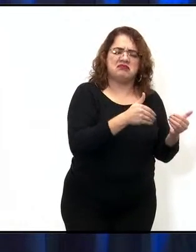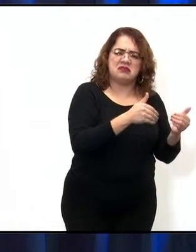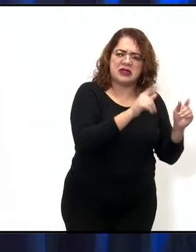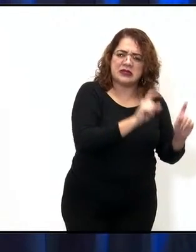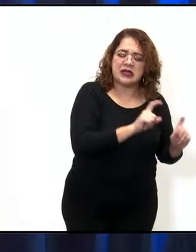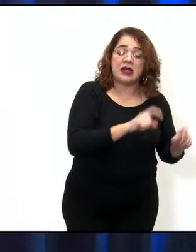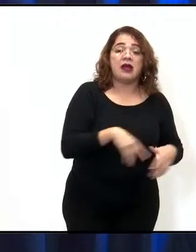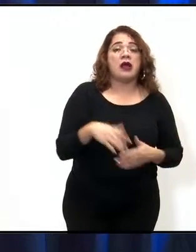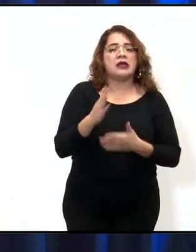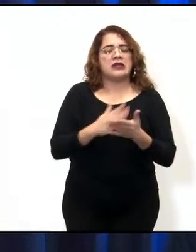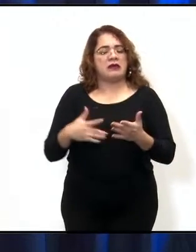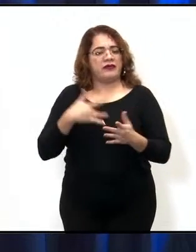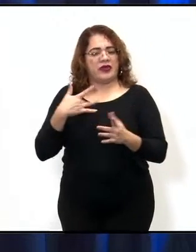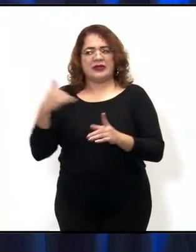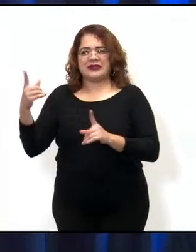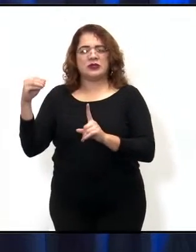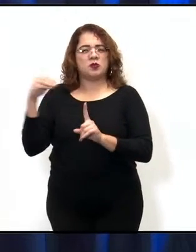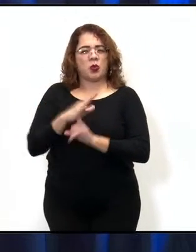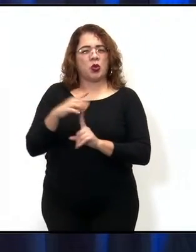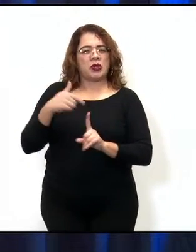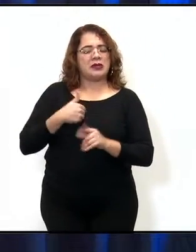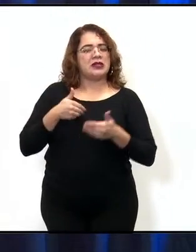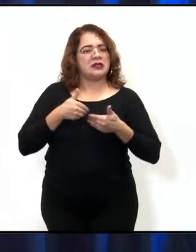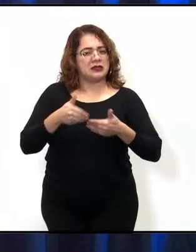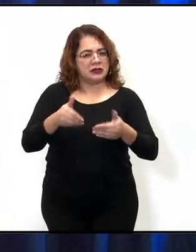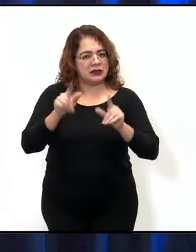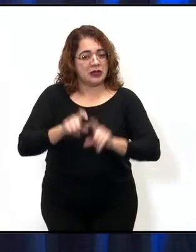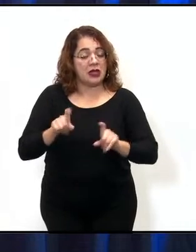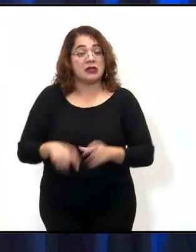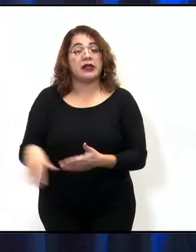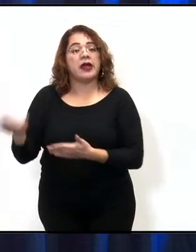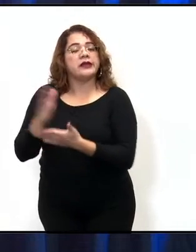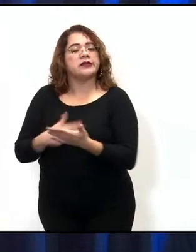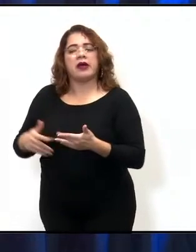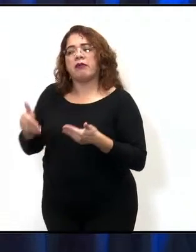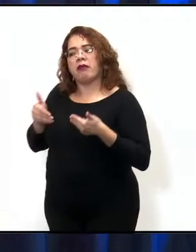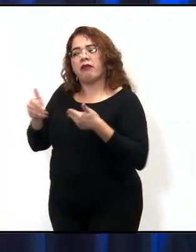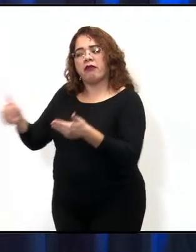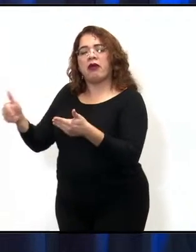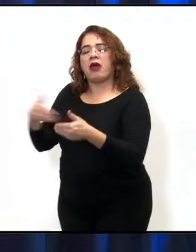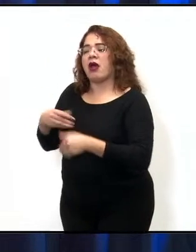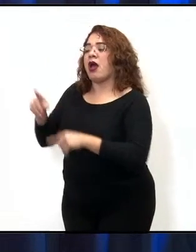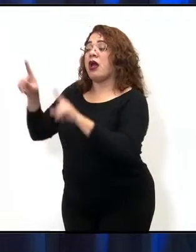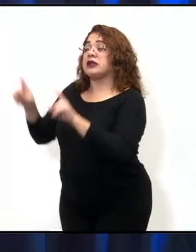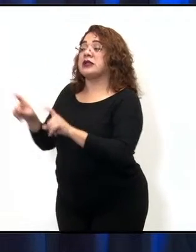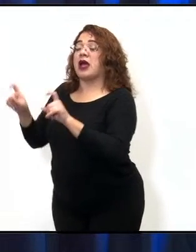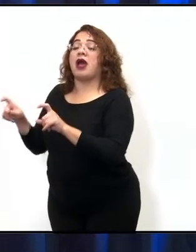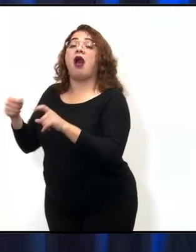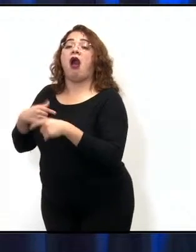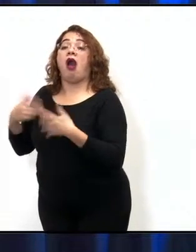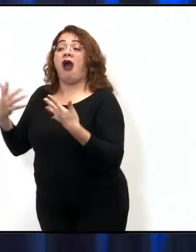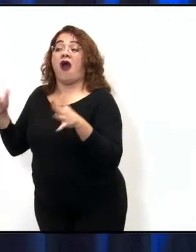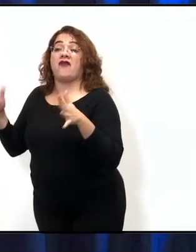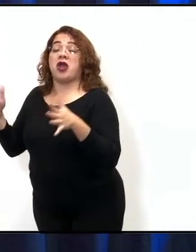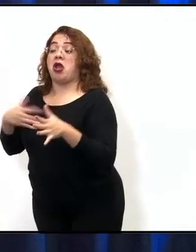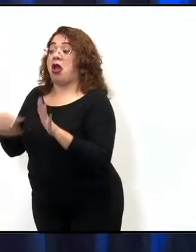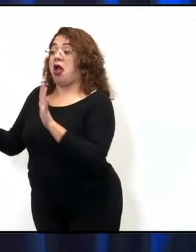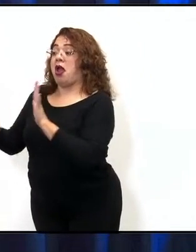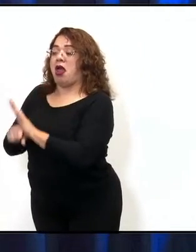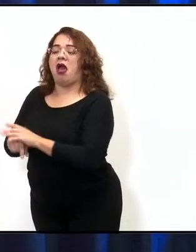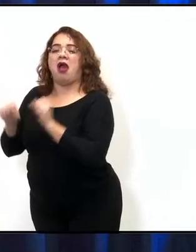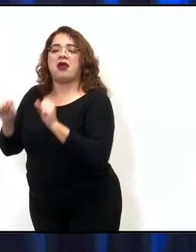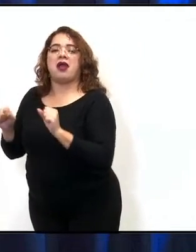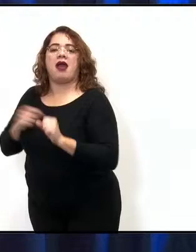expuestas. Pero también sabemos que hay muchas personas que se están haciendo la prueba para confirmar que están negativos